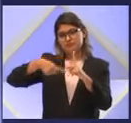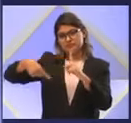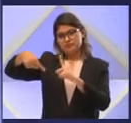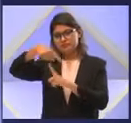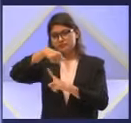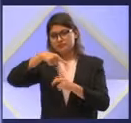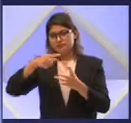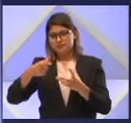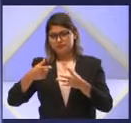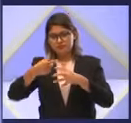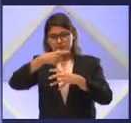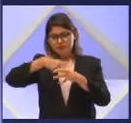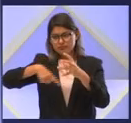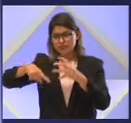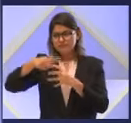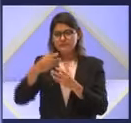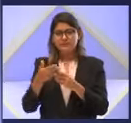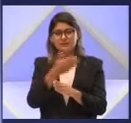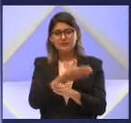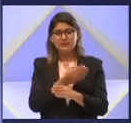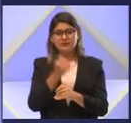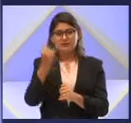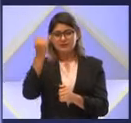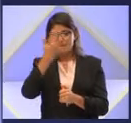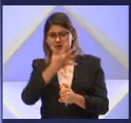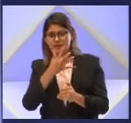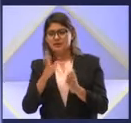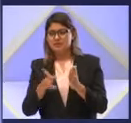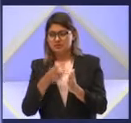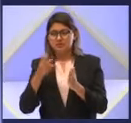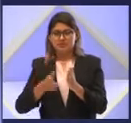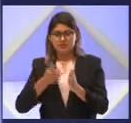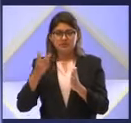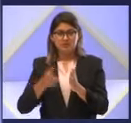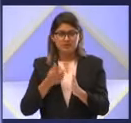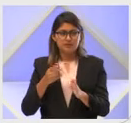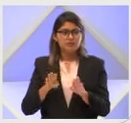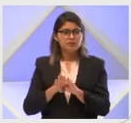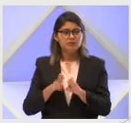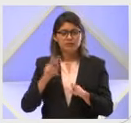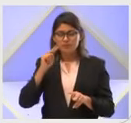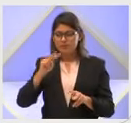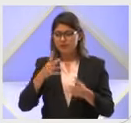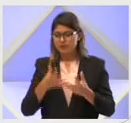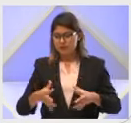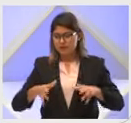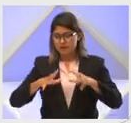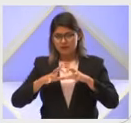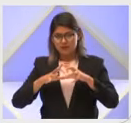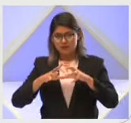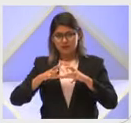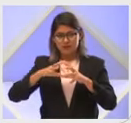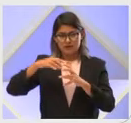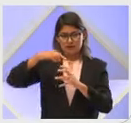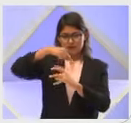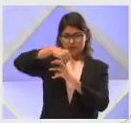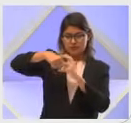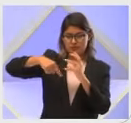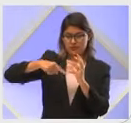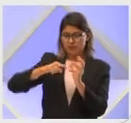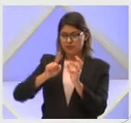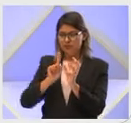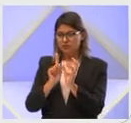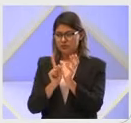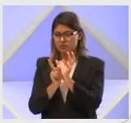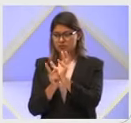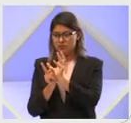hemos visto varias imágenes las ponencias anteriores en las que se veían pues la tierra rodeada de satélites o de trozos